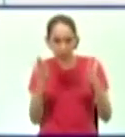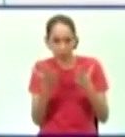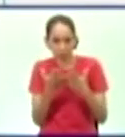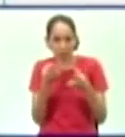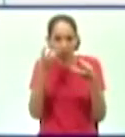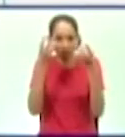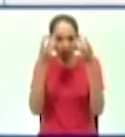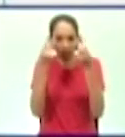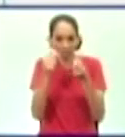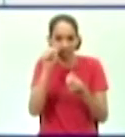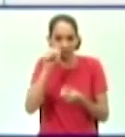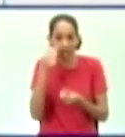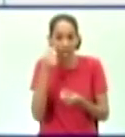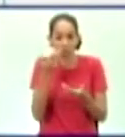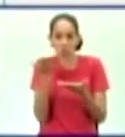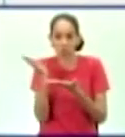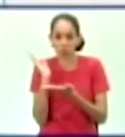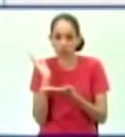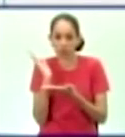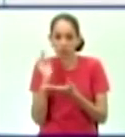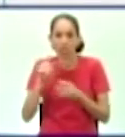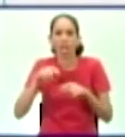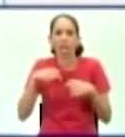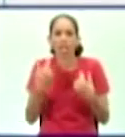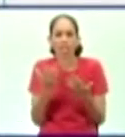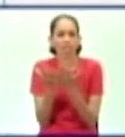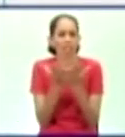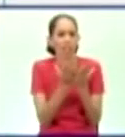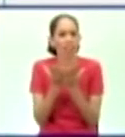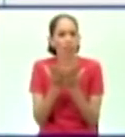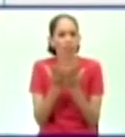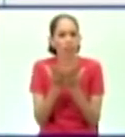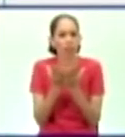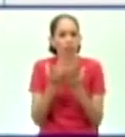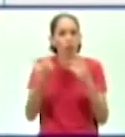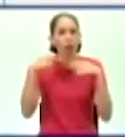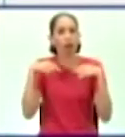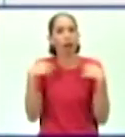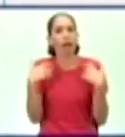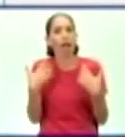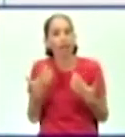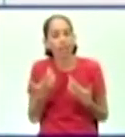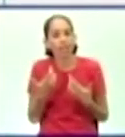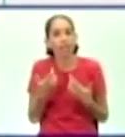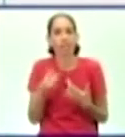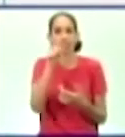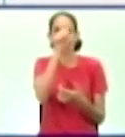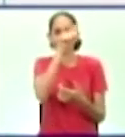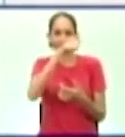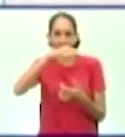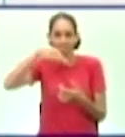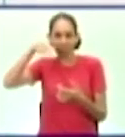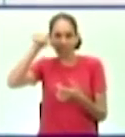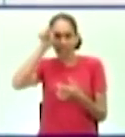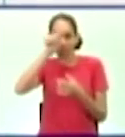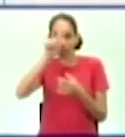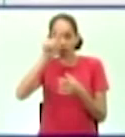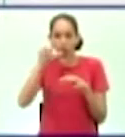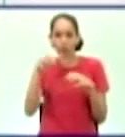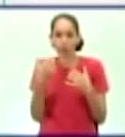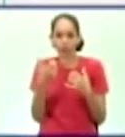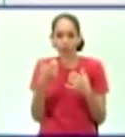estudiamos la circunferencia. Dentro de ella, algunos de los ángulos que en ella se forman. Calculamos